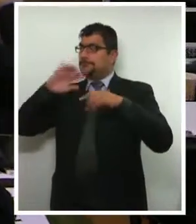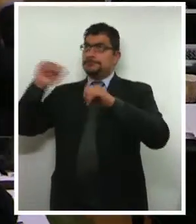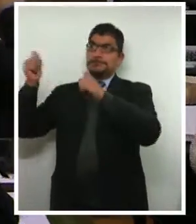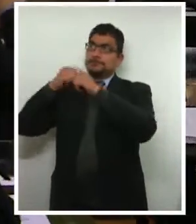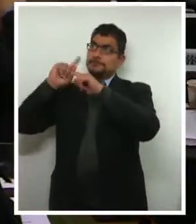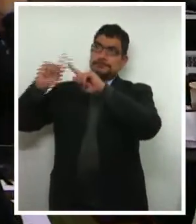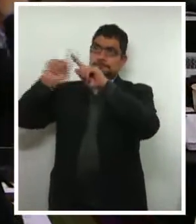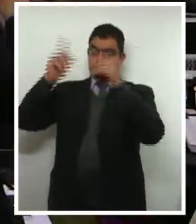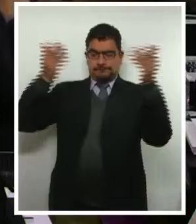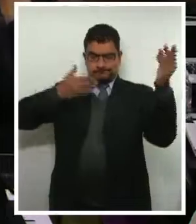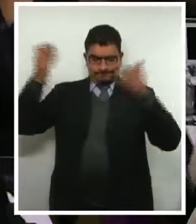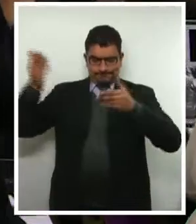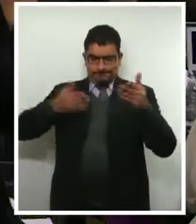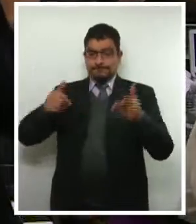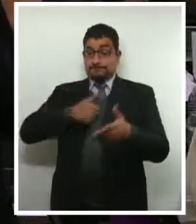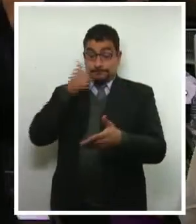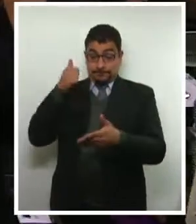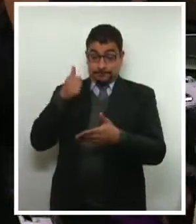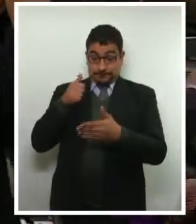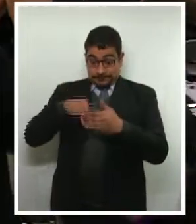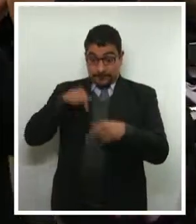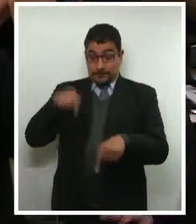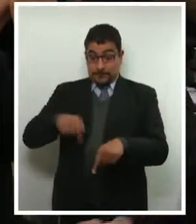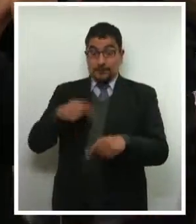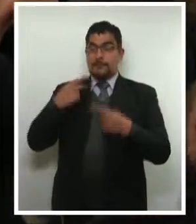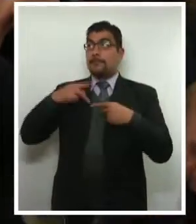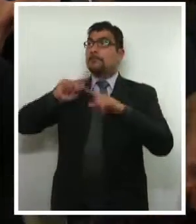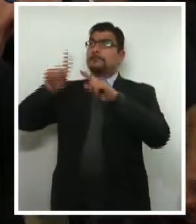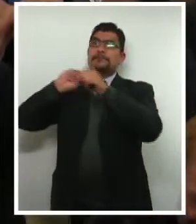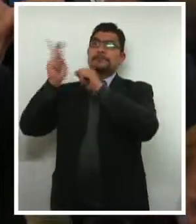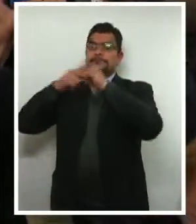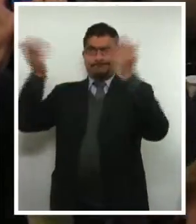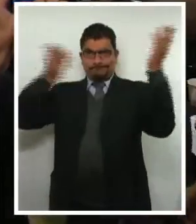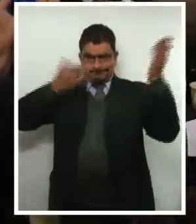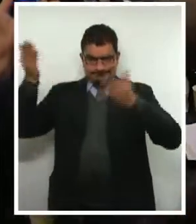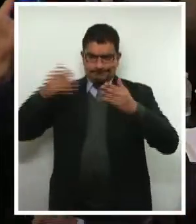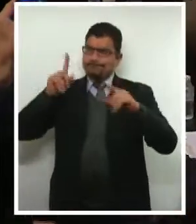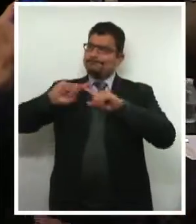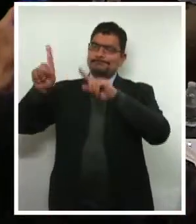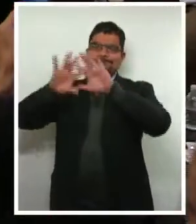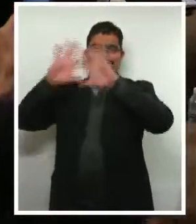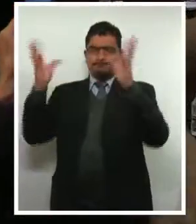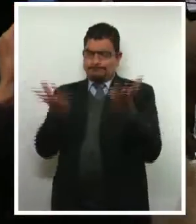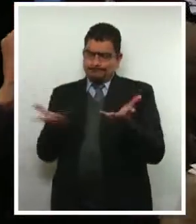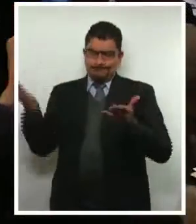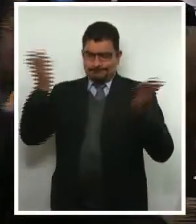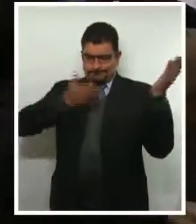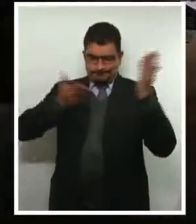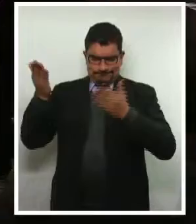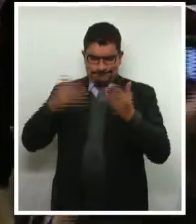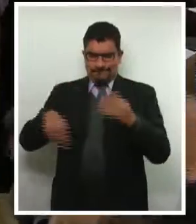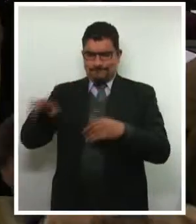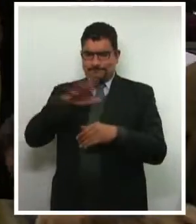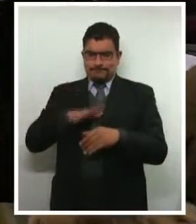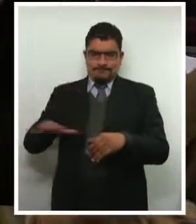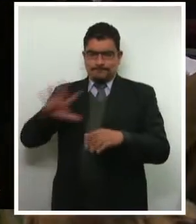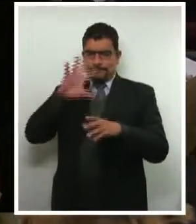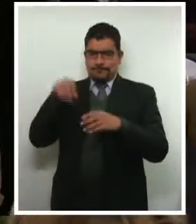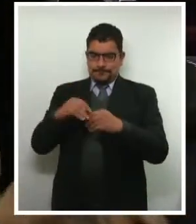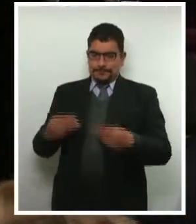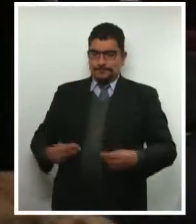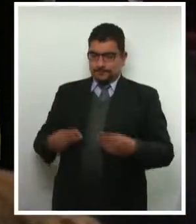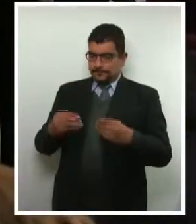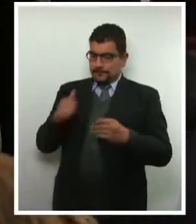vecinas y la llegada permanente de personas de la nación entera y de todos los continentes, que la hacen una